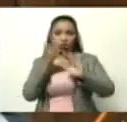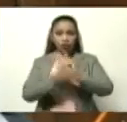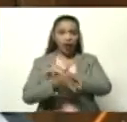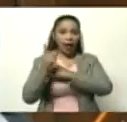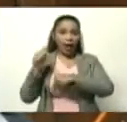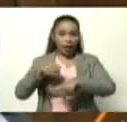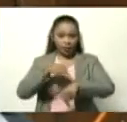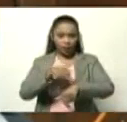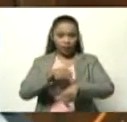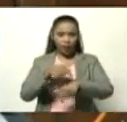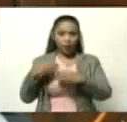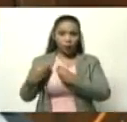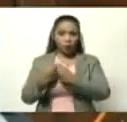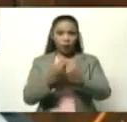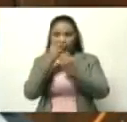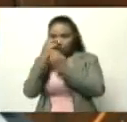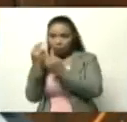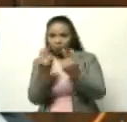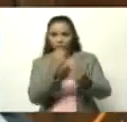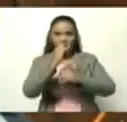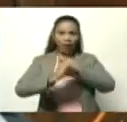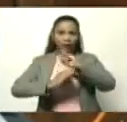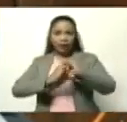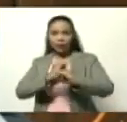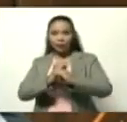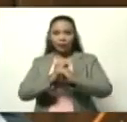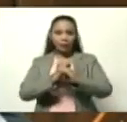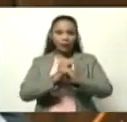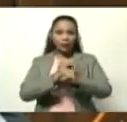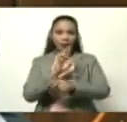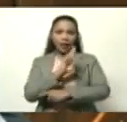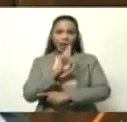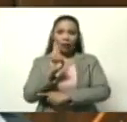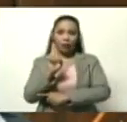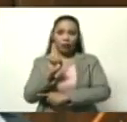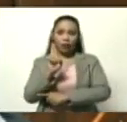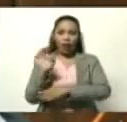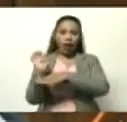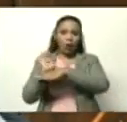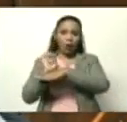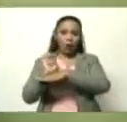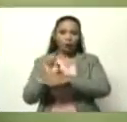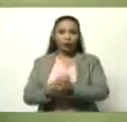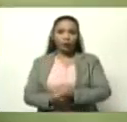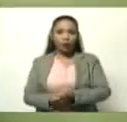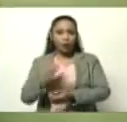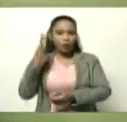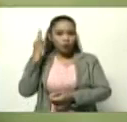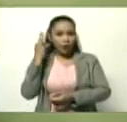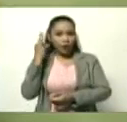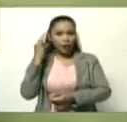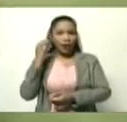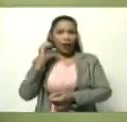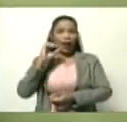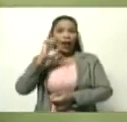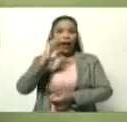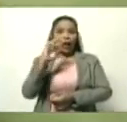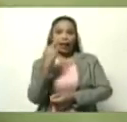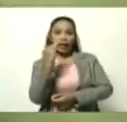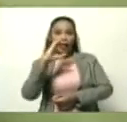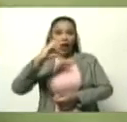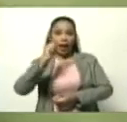nos acompaña una invitada internacional de la república de ecuador érika sylva charvet quien es